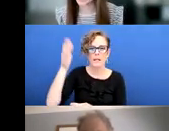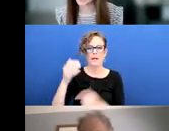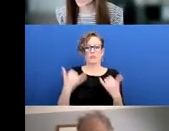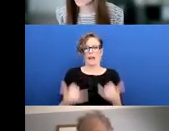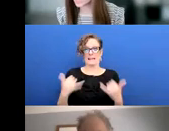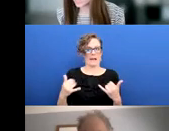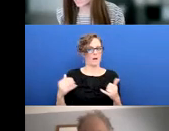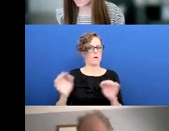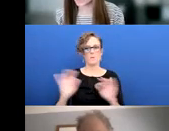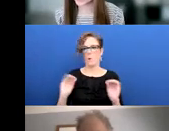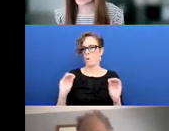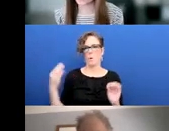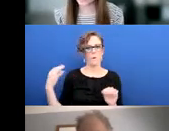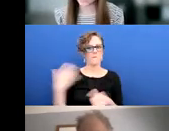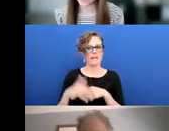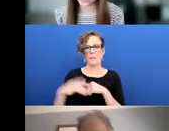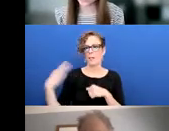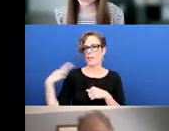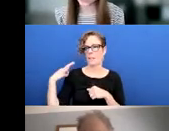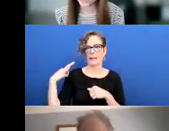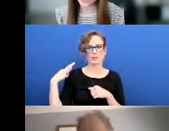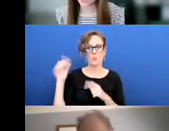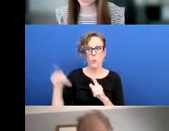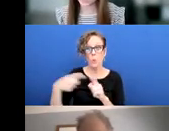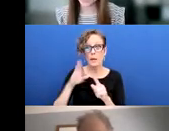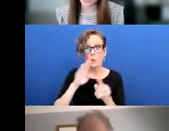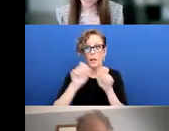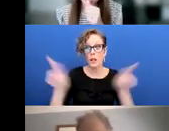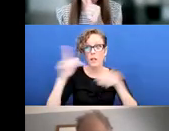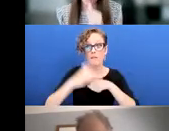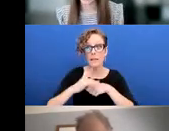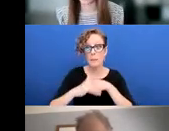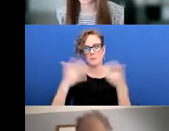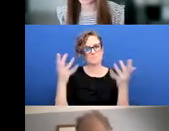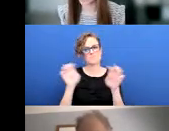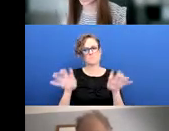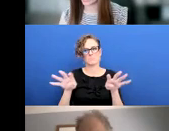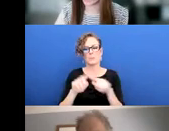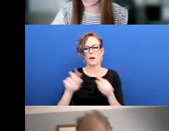todavía está por llegar toda la información más detallada.